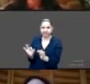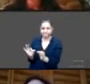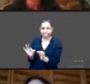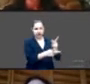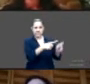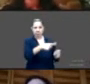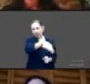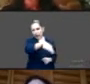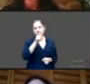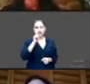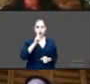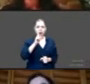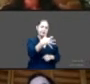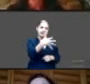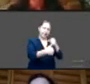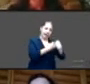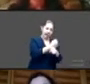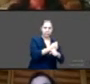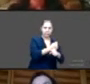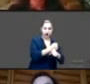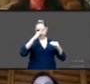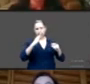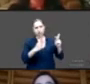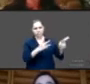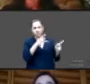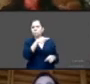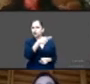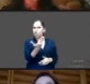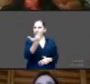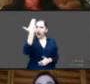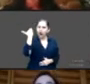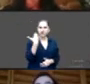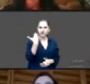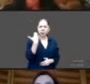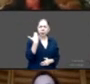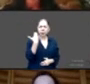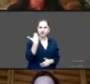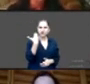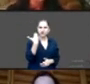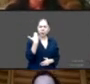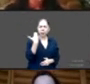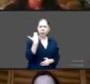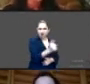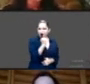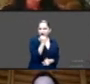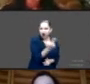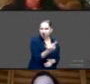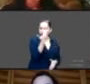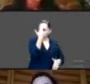sufrido algún abuso en la infancia y el 9.4% dijeron que habían sufrido algún